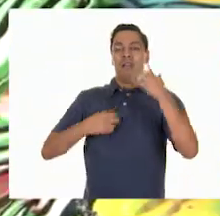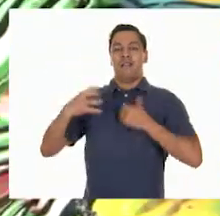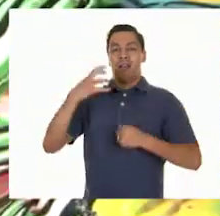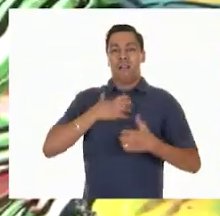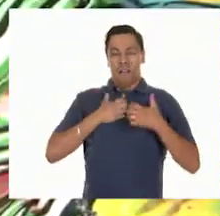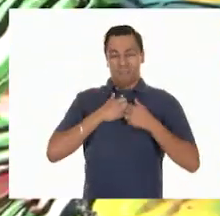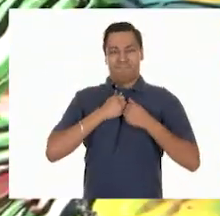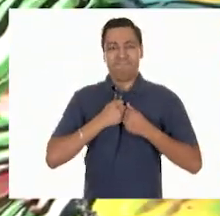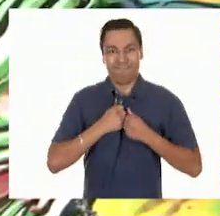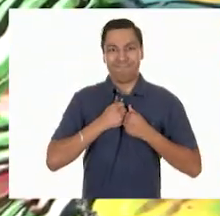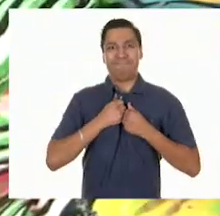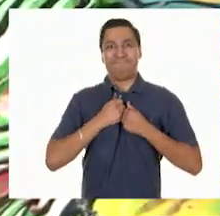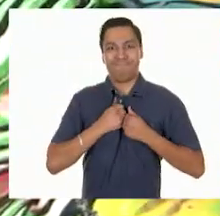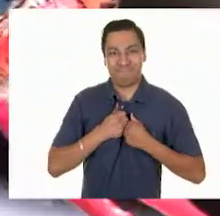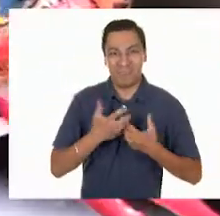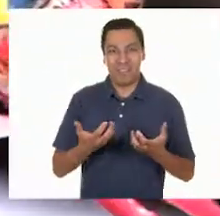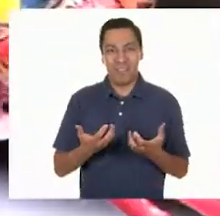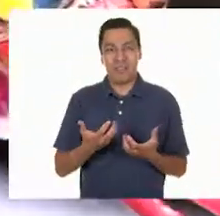cómo